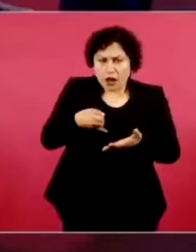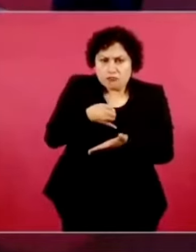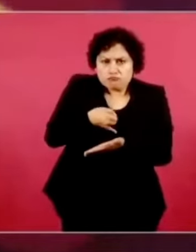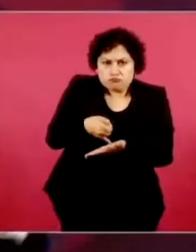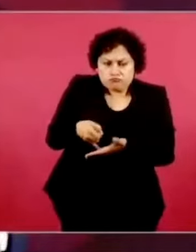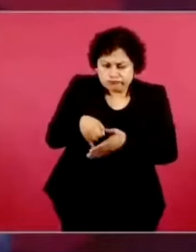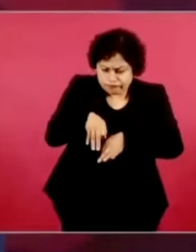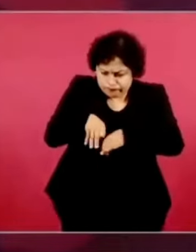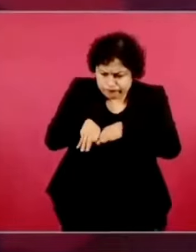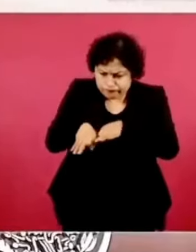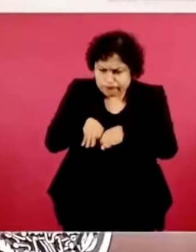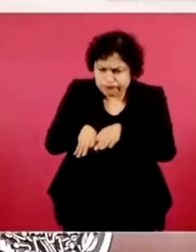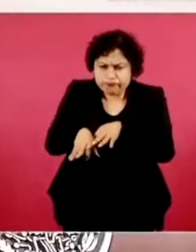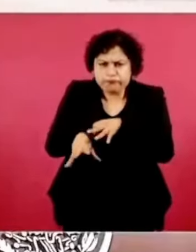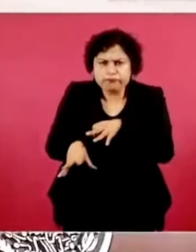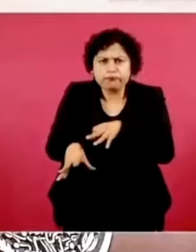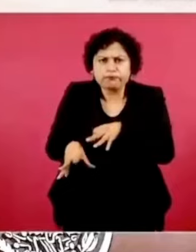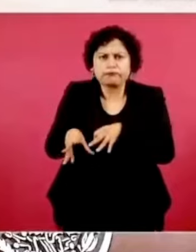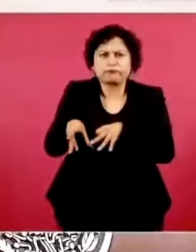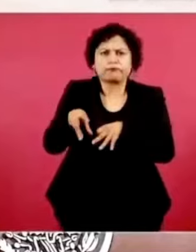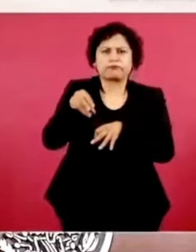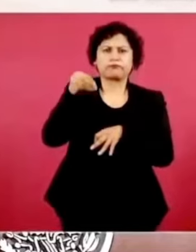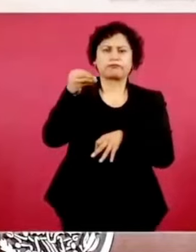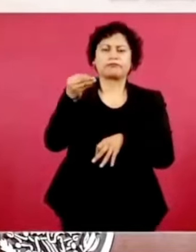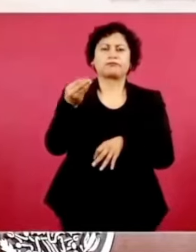para sacar